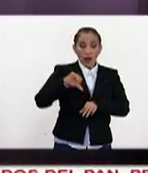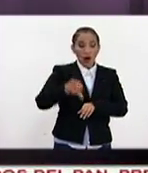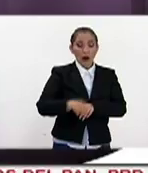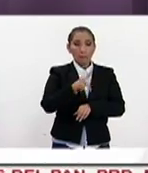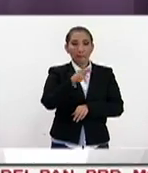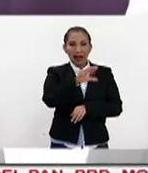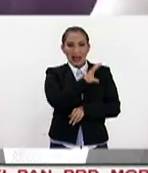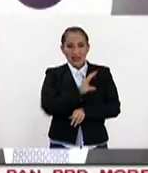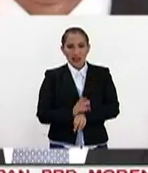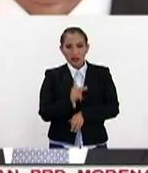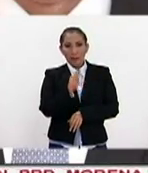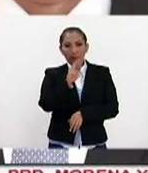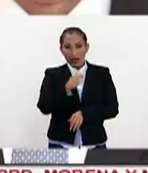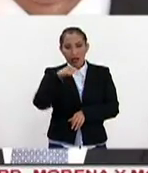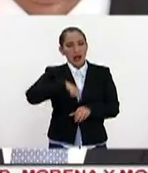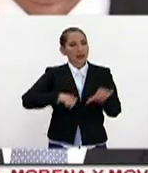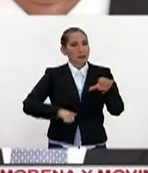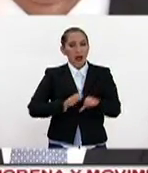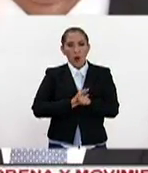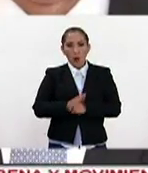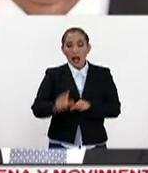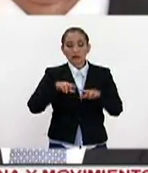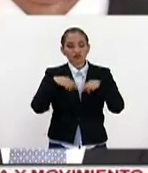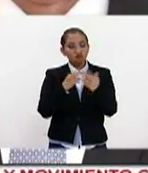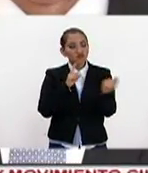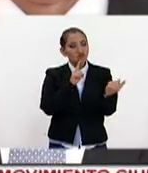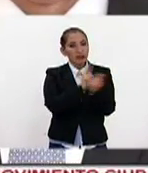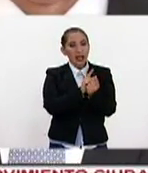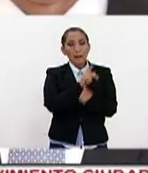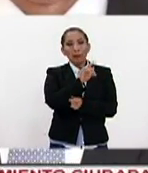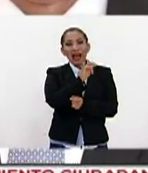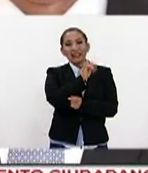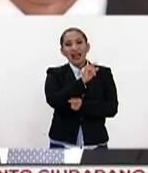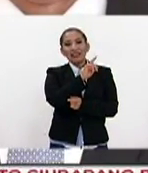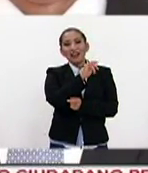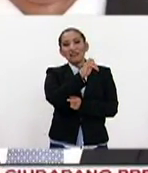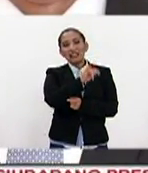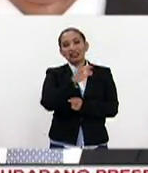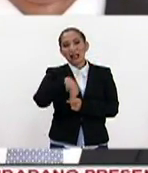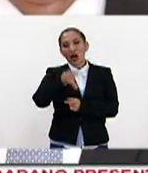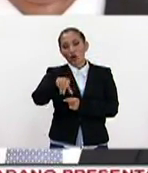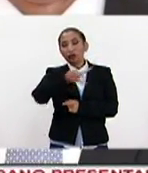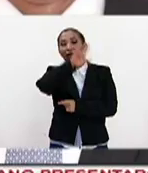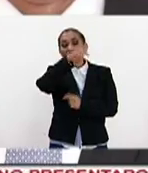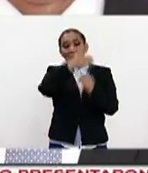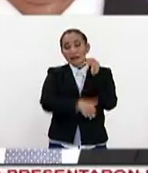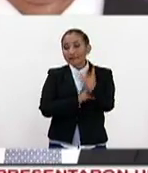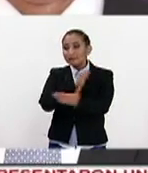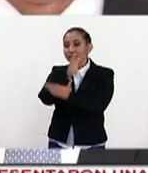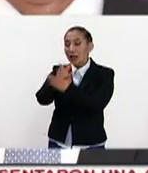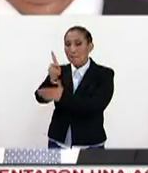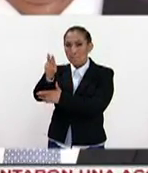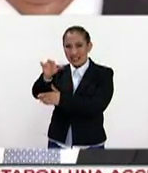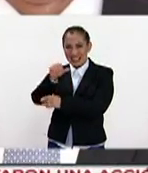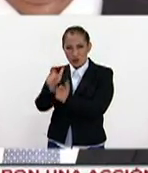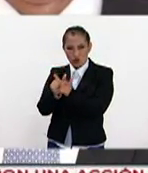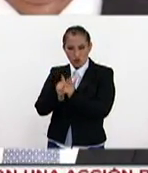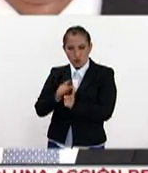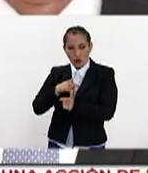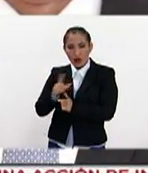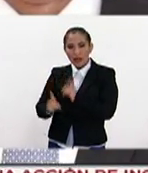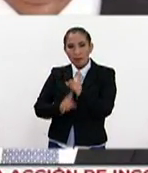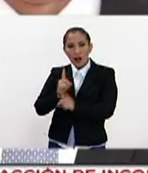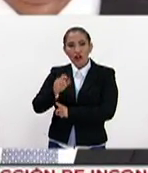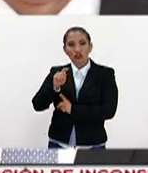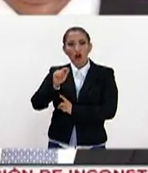el precandidato del PRI va a tener un encuentro con pescadores en Playa Delfines, Cancún. Después tendrá un encuentro con militantes del PRI en el